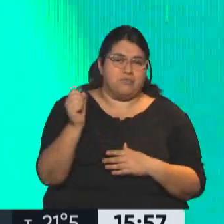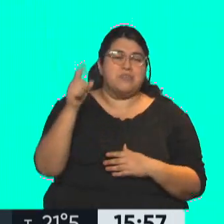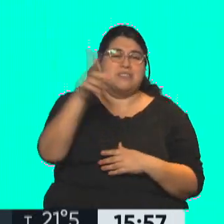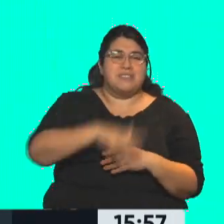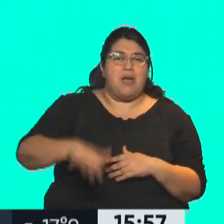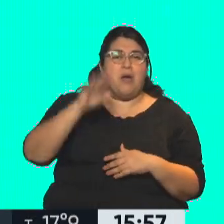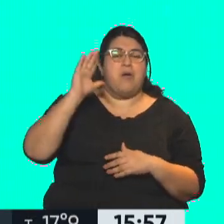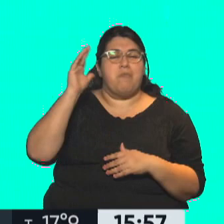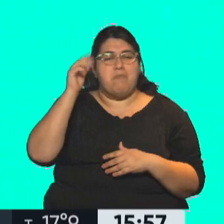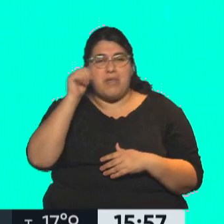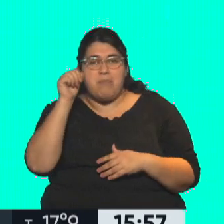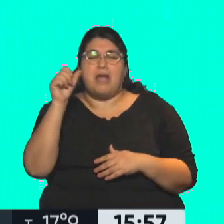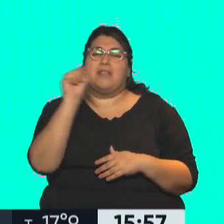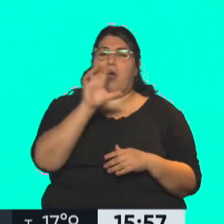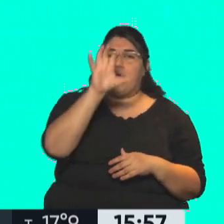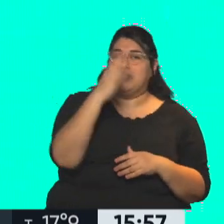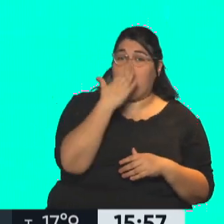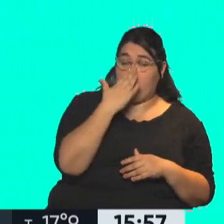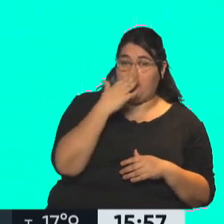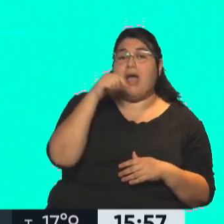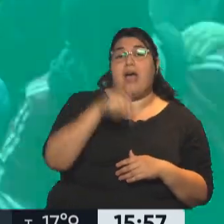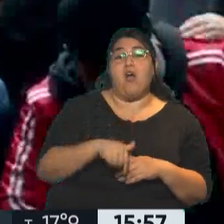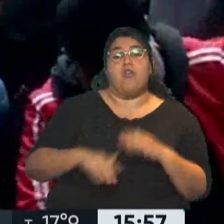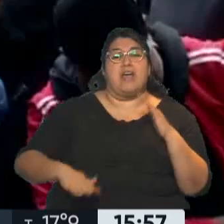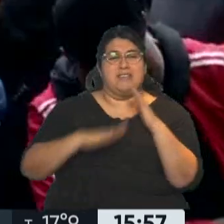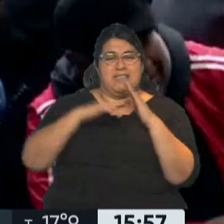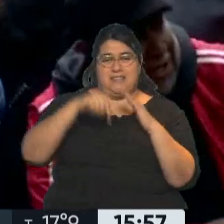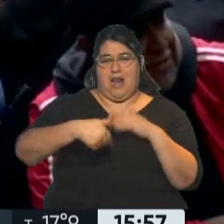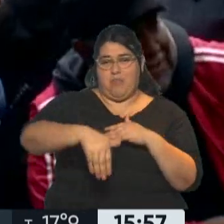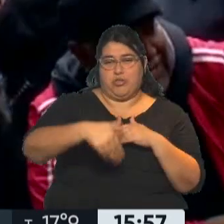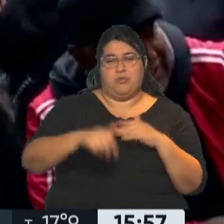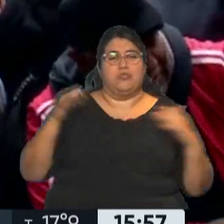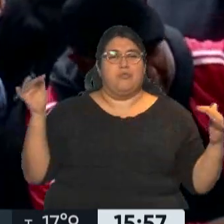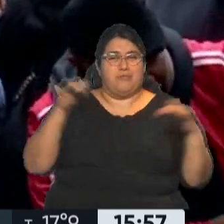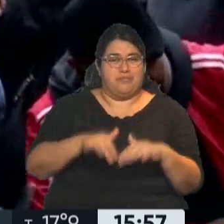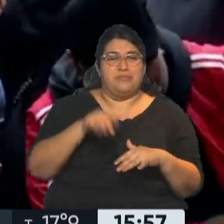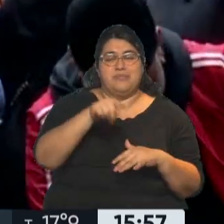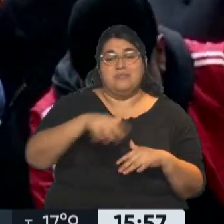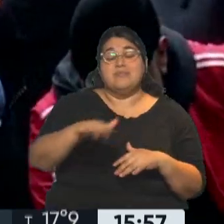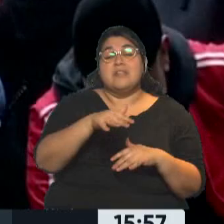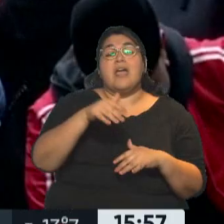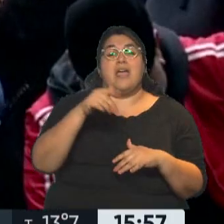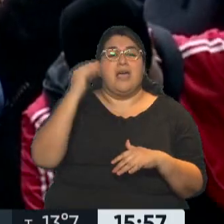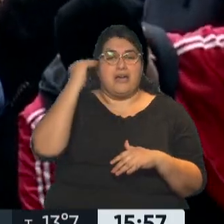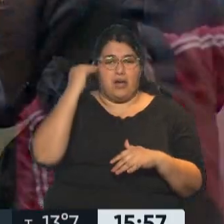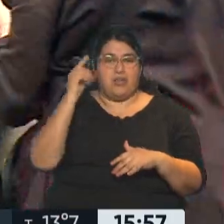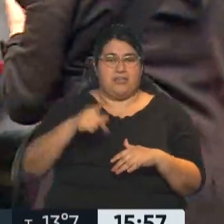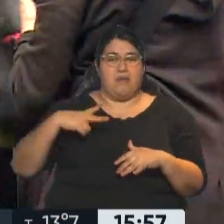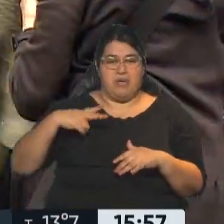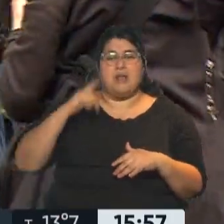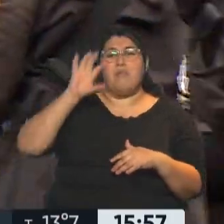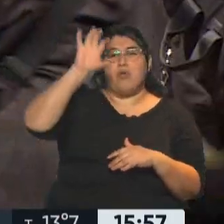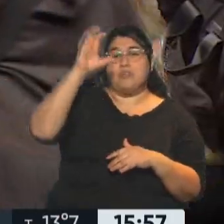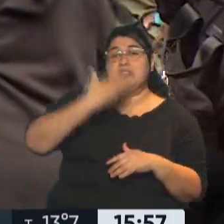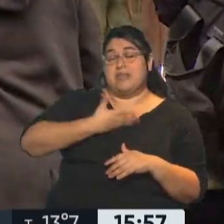plata también en la provincia de córdoba está previsto para esta tarde el acto central aquí en la ciudad de buenos aires allí en el barrio porteño de la recoleta y también en la provincia de santa fe a partir